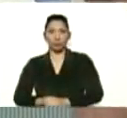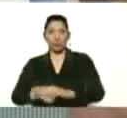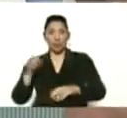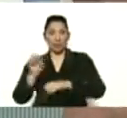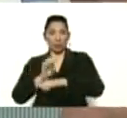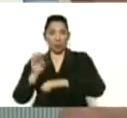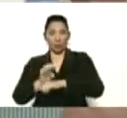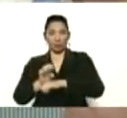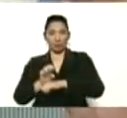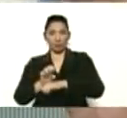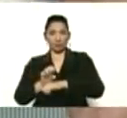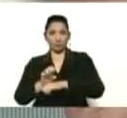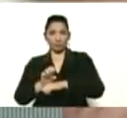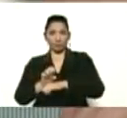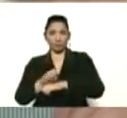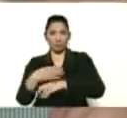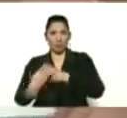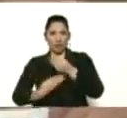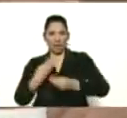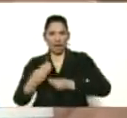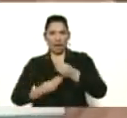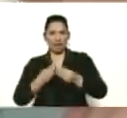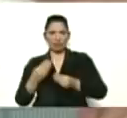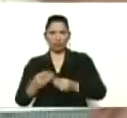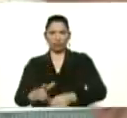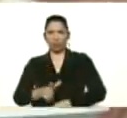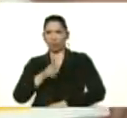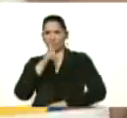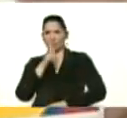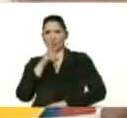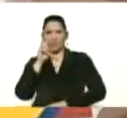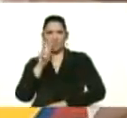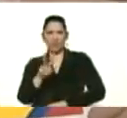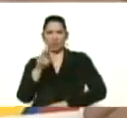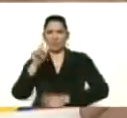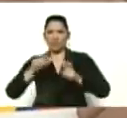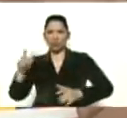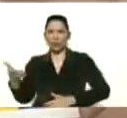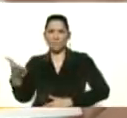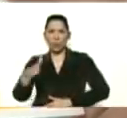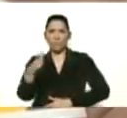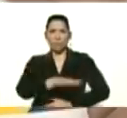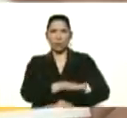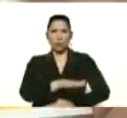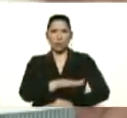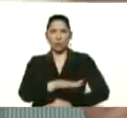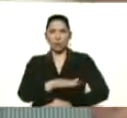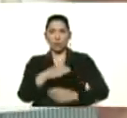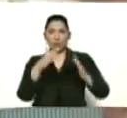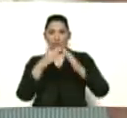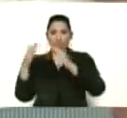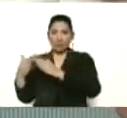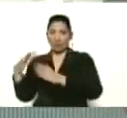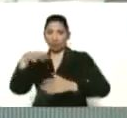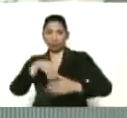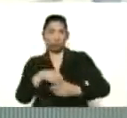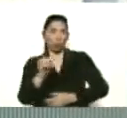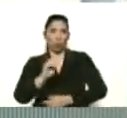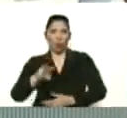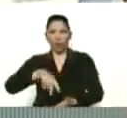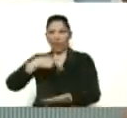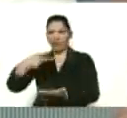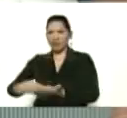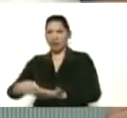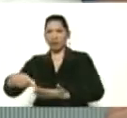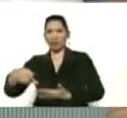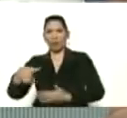Ecuador, que ha generado escenas dantescas de personas muriendo en sus viviendas o cayendo muertas en las